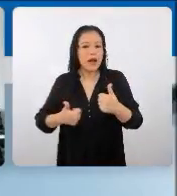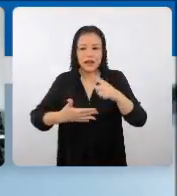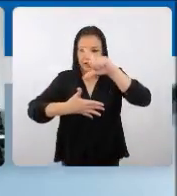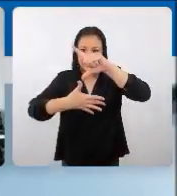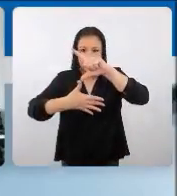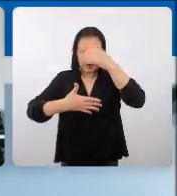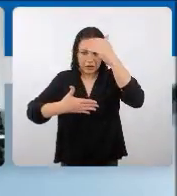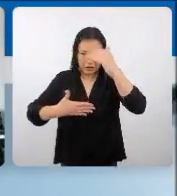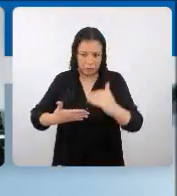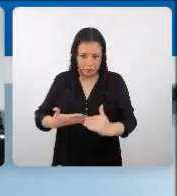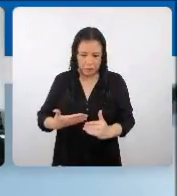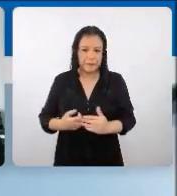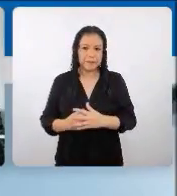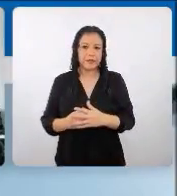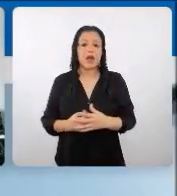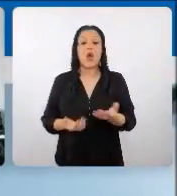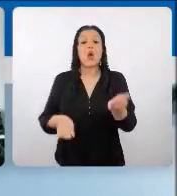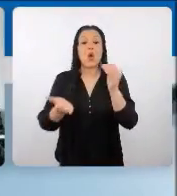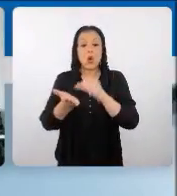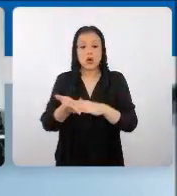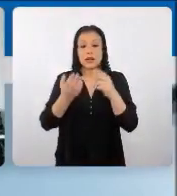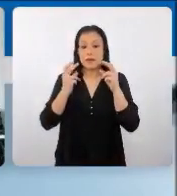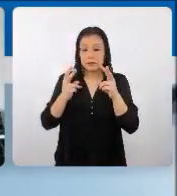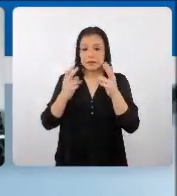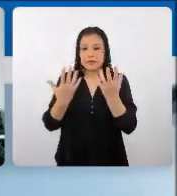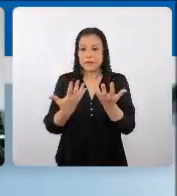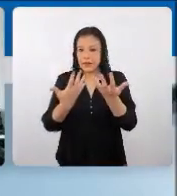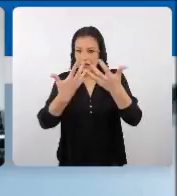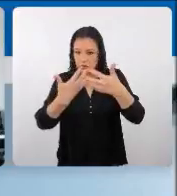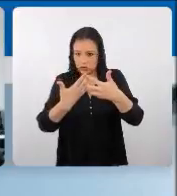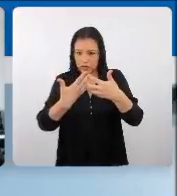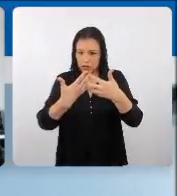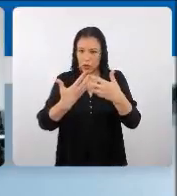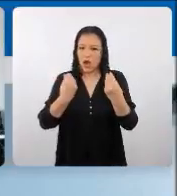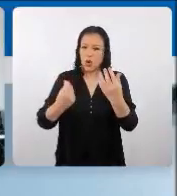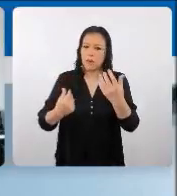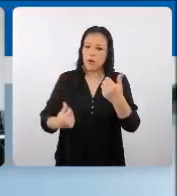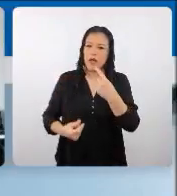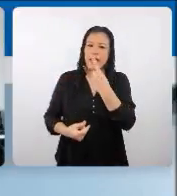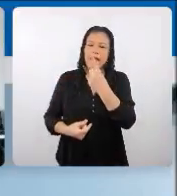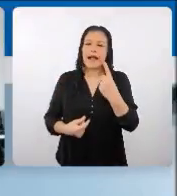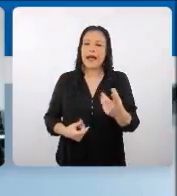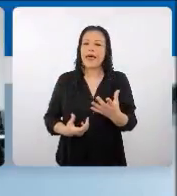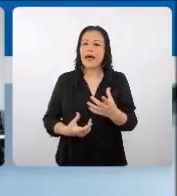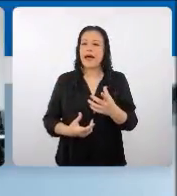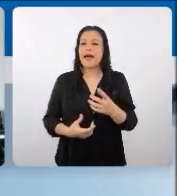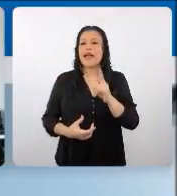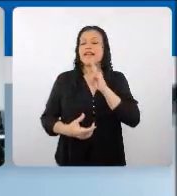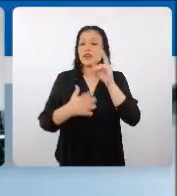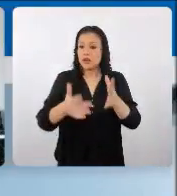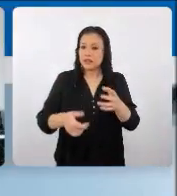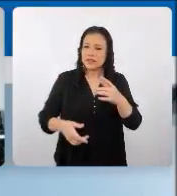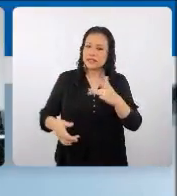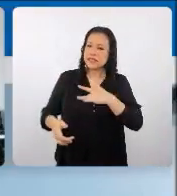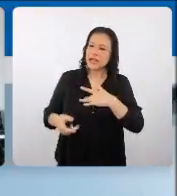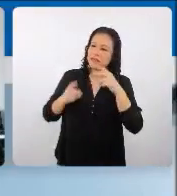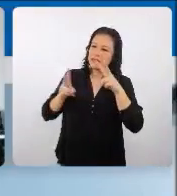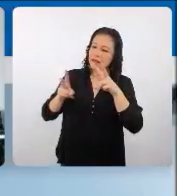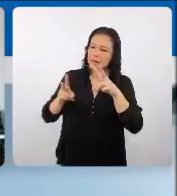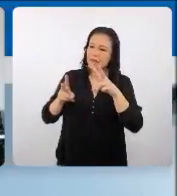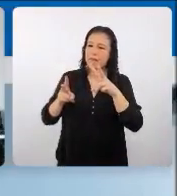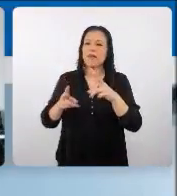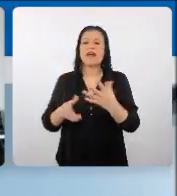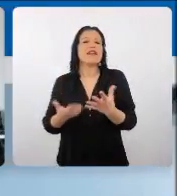exactamente? Nuevamente, esto está asociado obviamente a la percepción de seguridad, sin embargo, acá tenemos ya algo